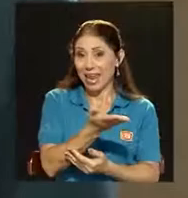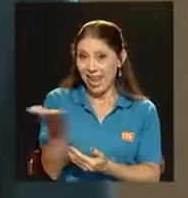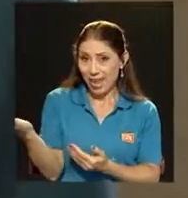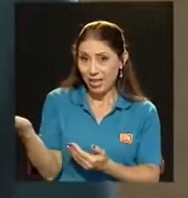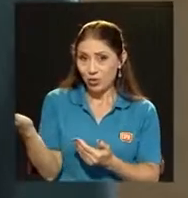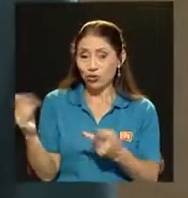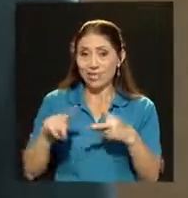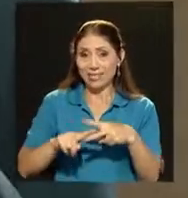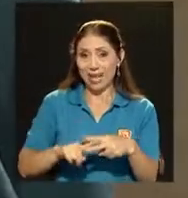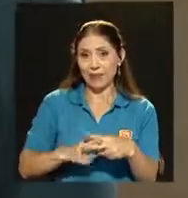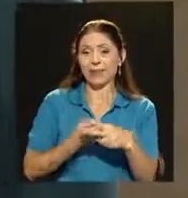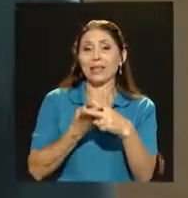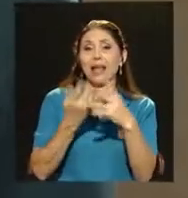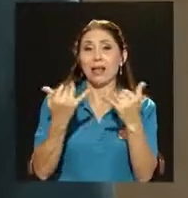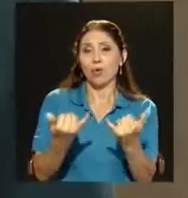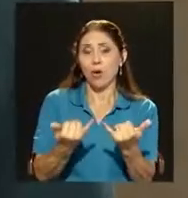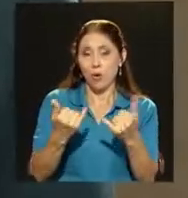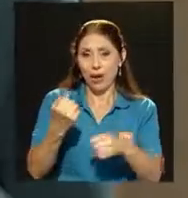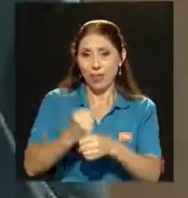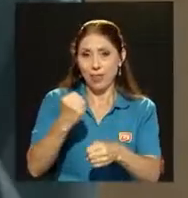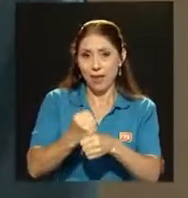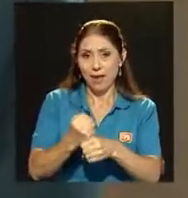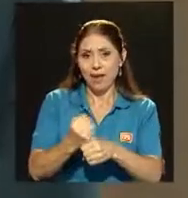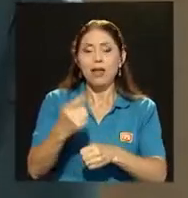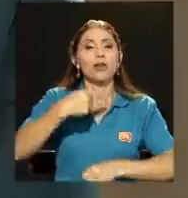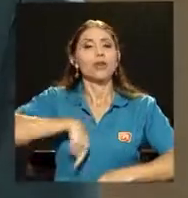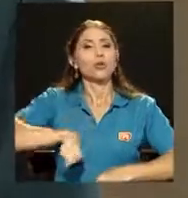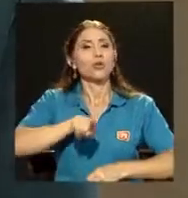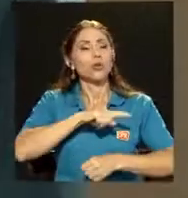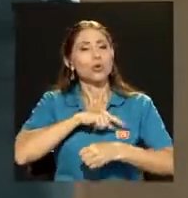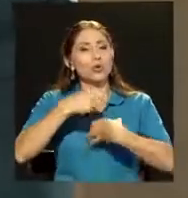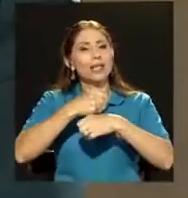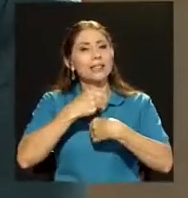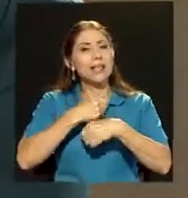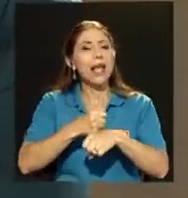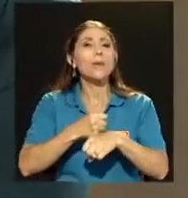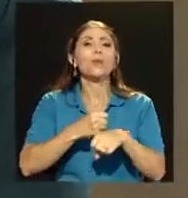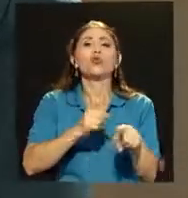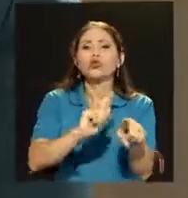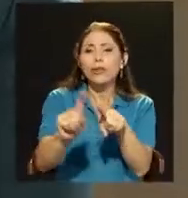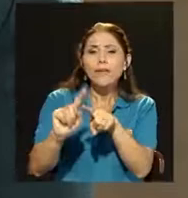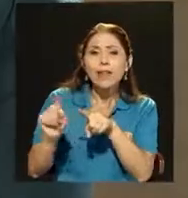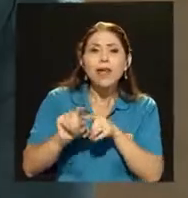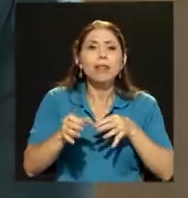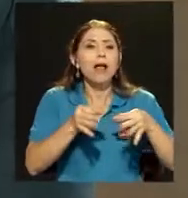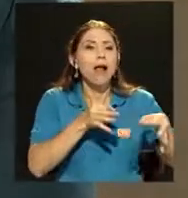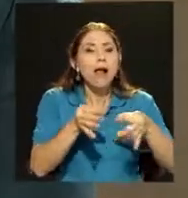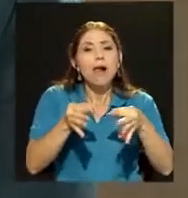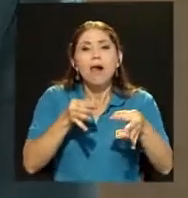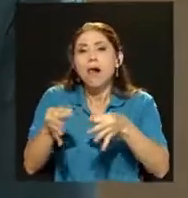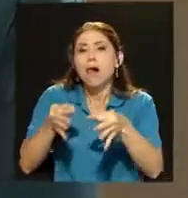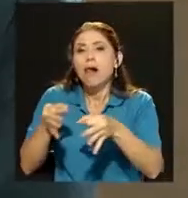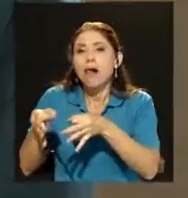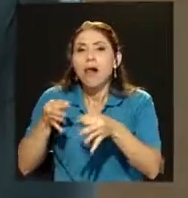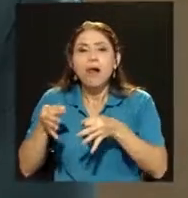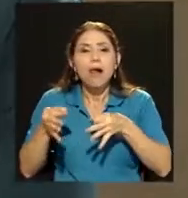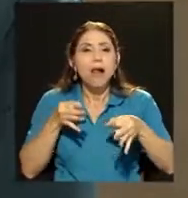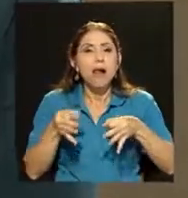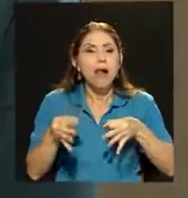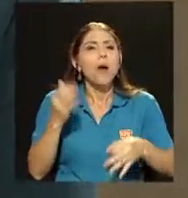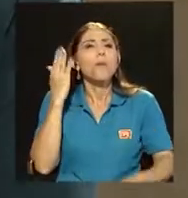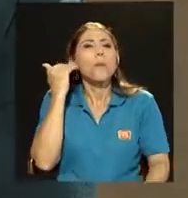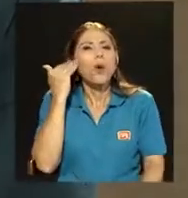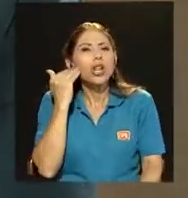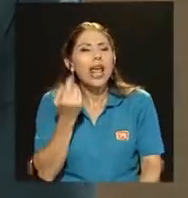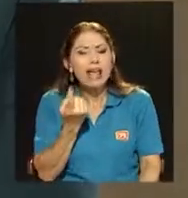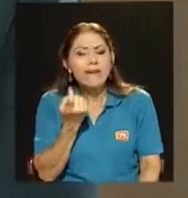legislar. Ahí les hacemos todo un recorrido histórico, digamos, de por qué se genera este déficit, cuándo se